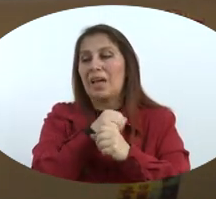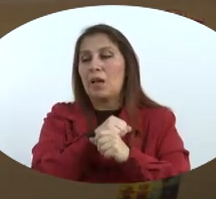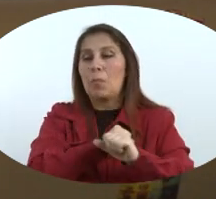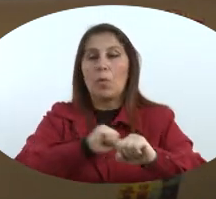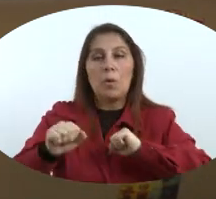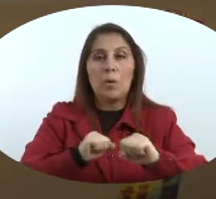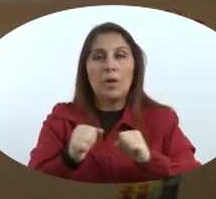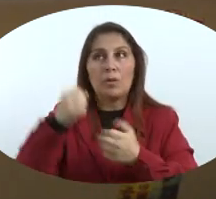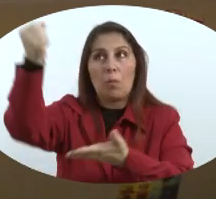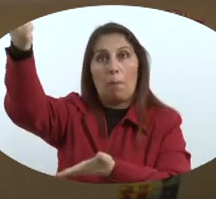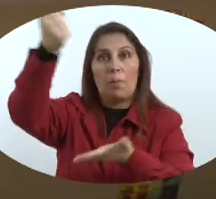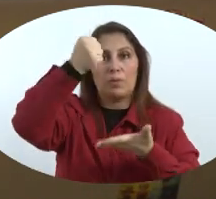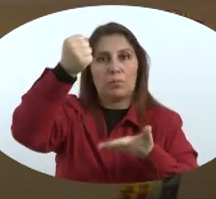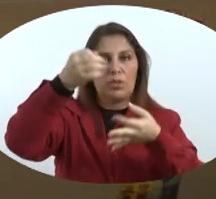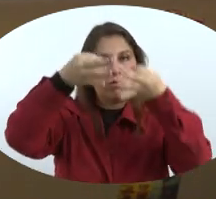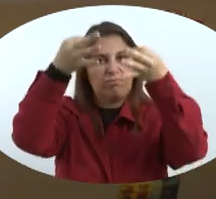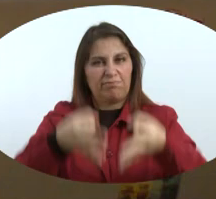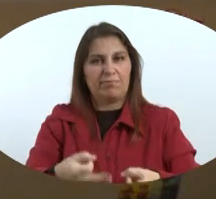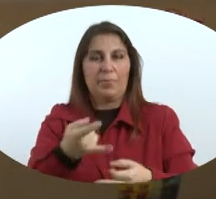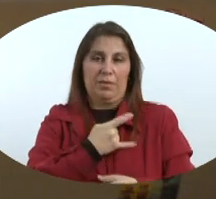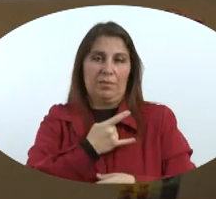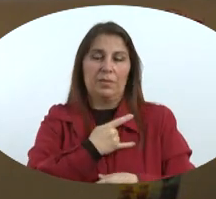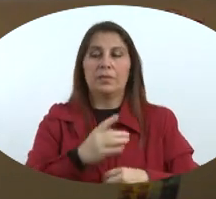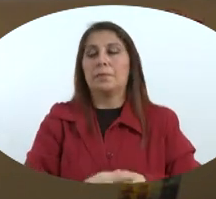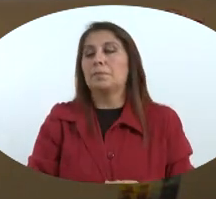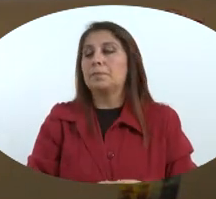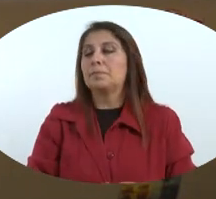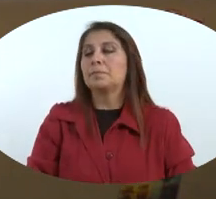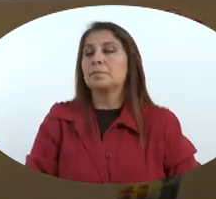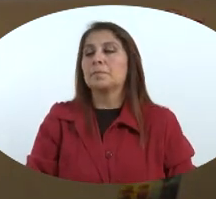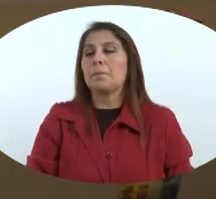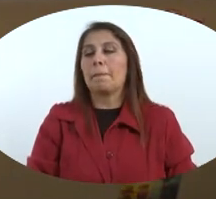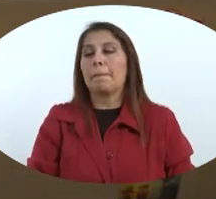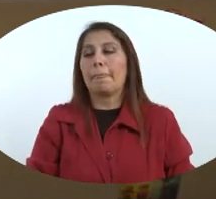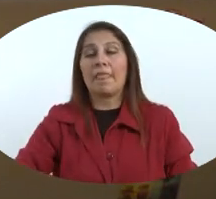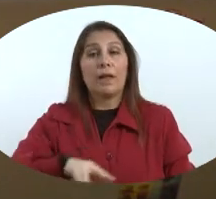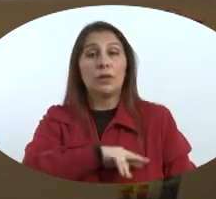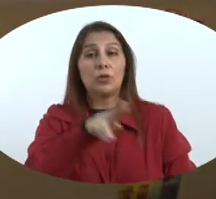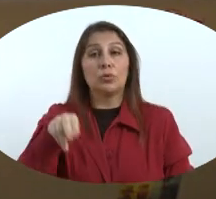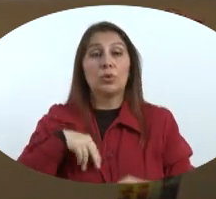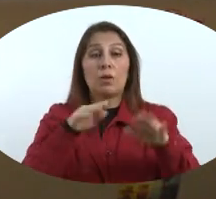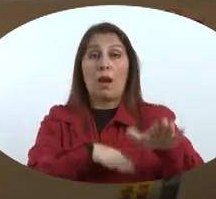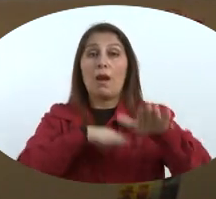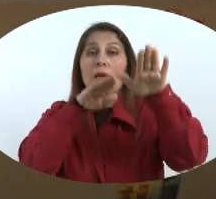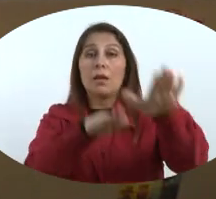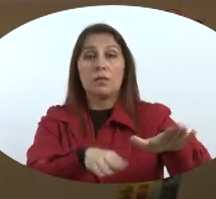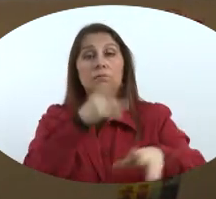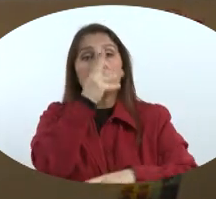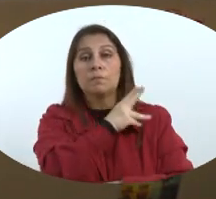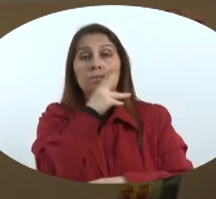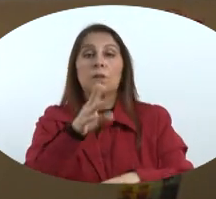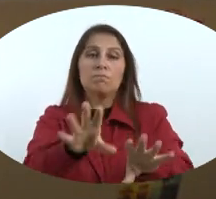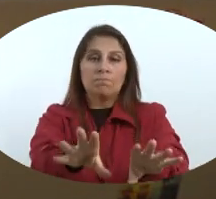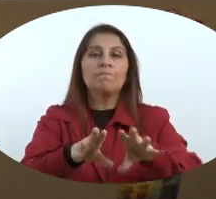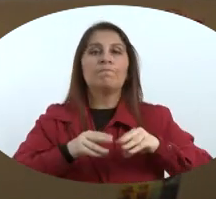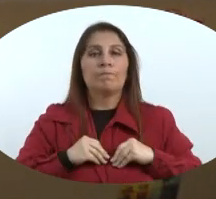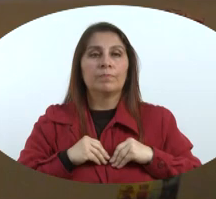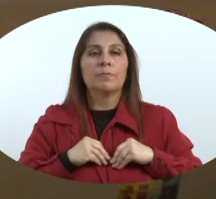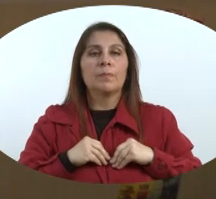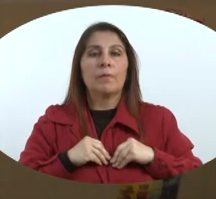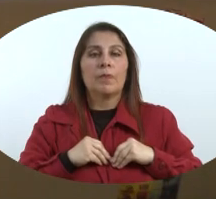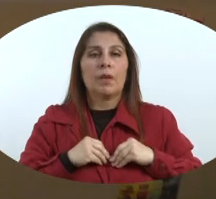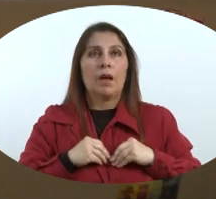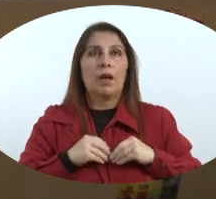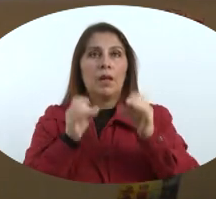presupuesto digno para la universidad pedagógica en nosotros como representación nos comprometemos a asumir nos y acogernos